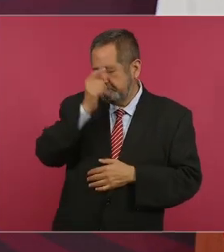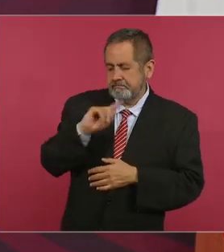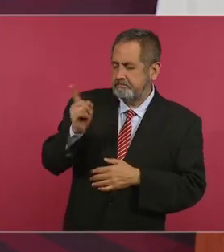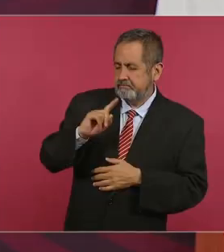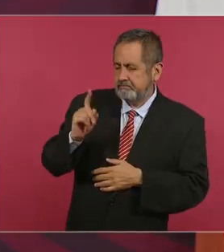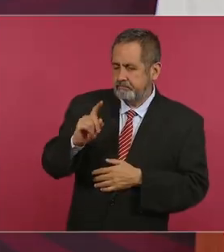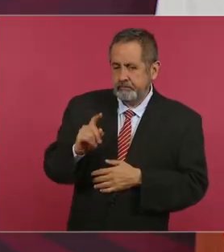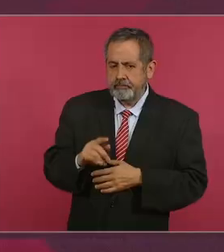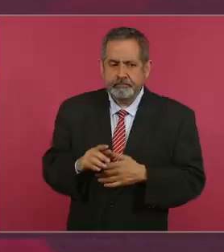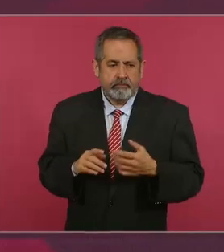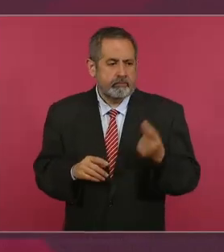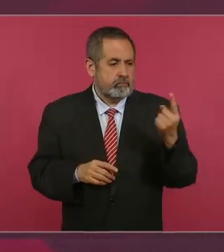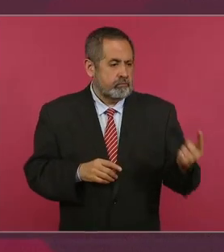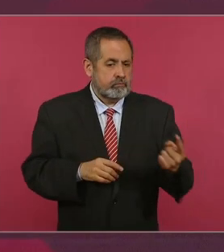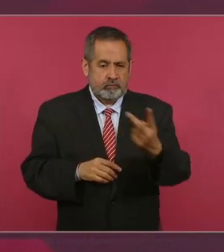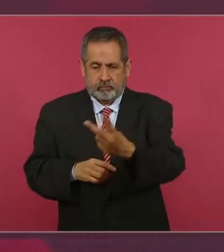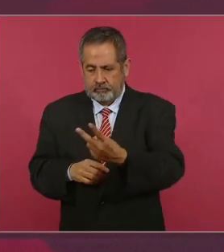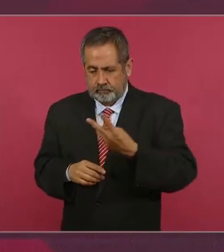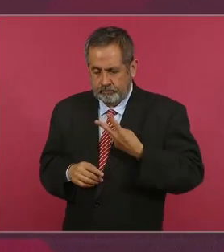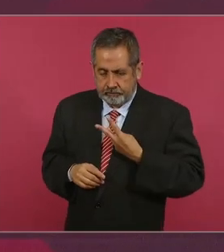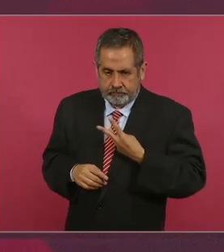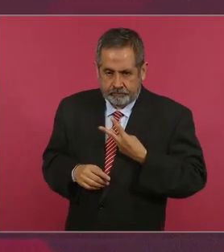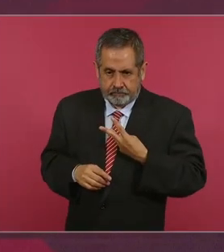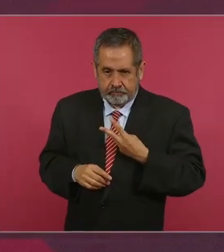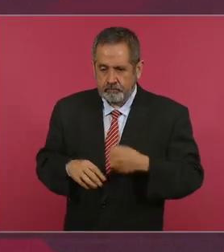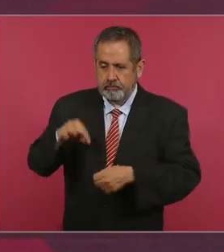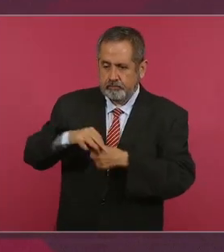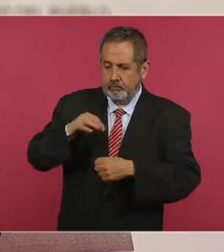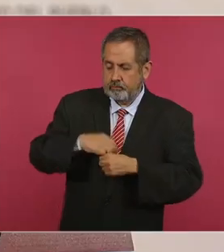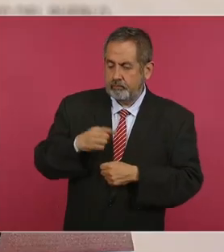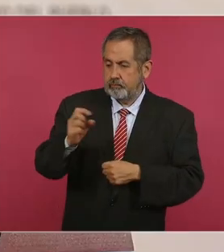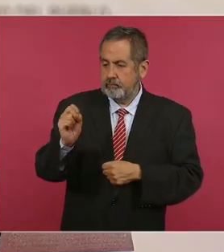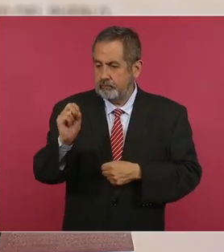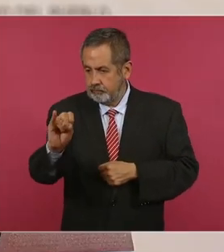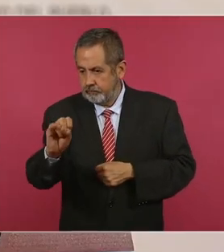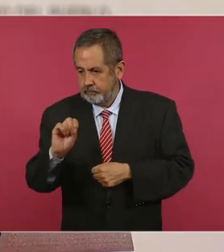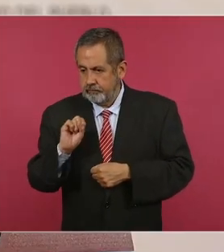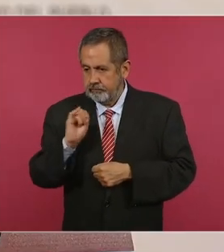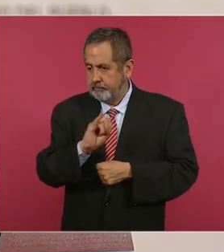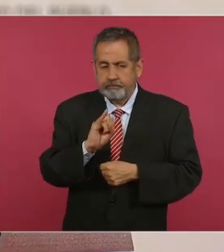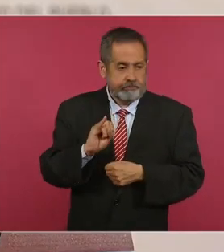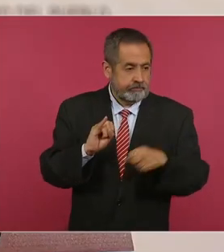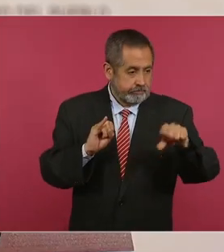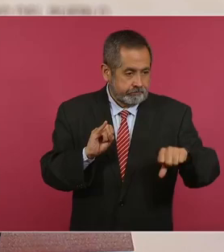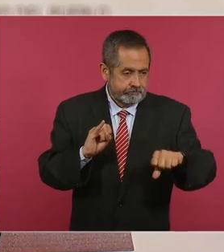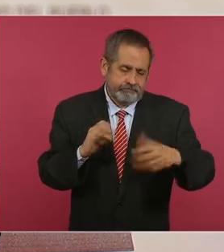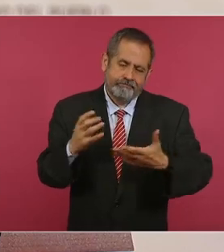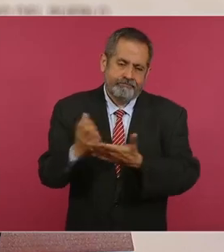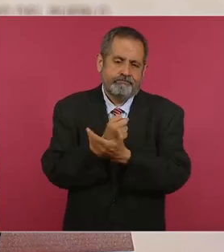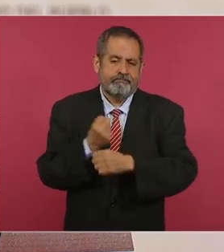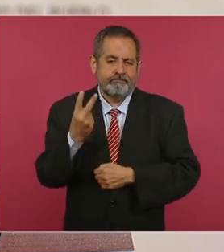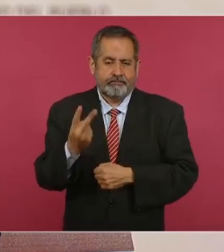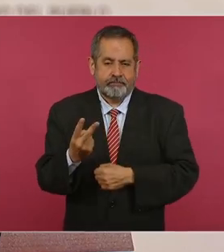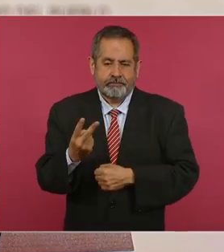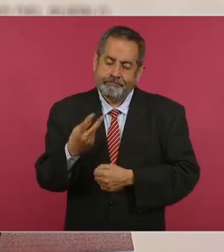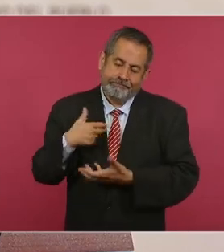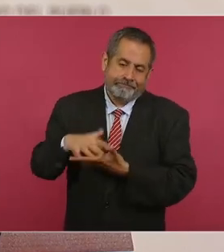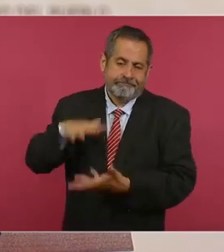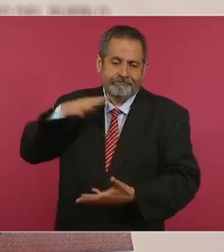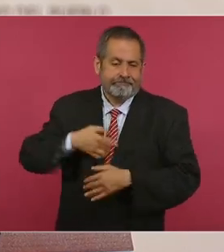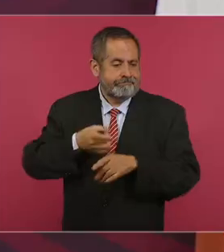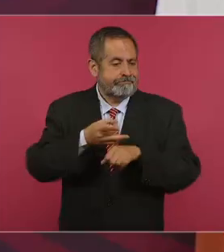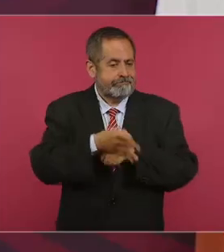y como son tres partes, votamos dos a favor y así quedó. Ahora sí que los